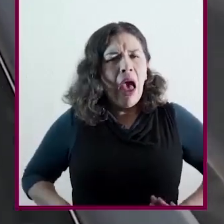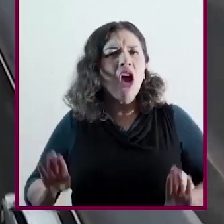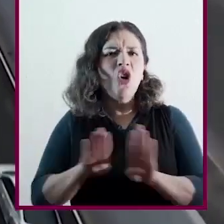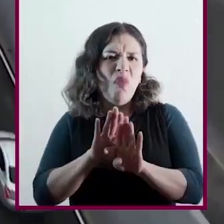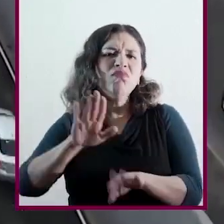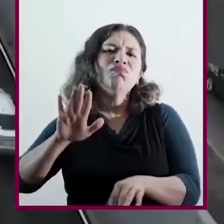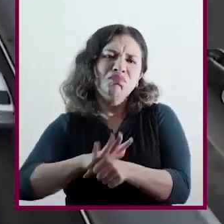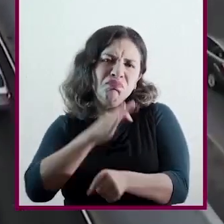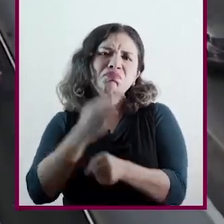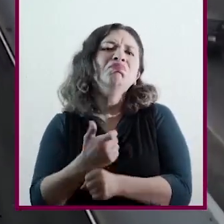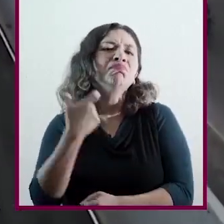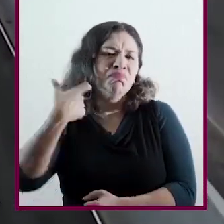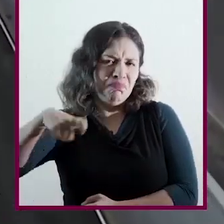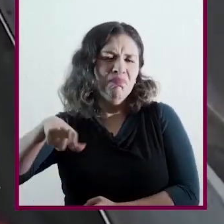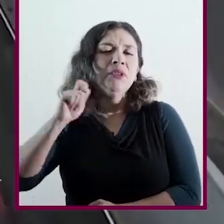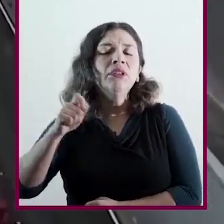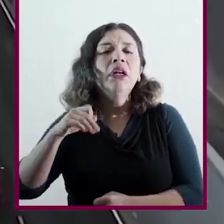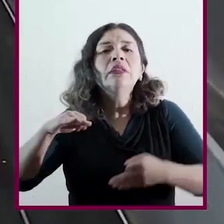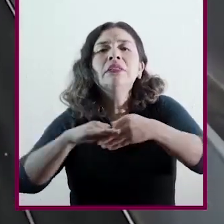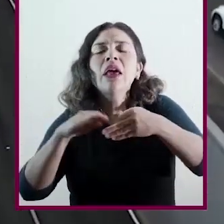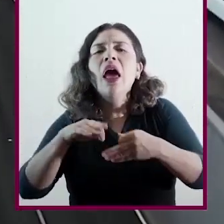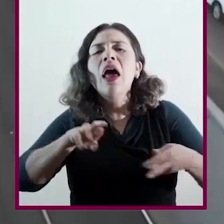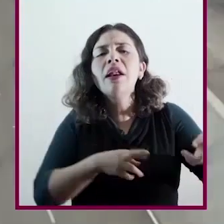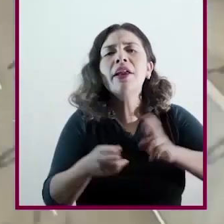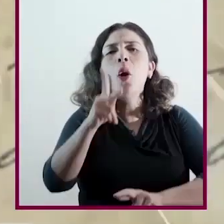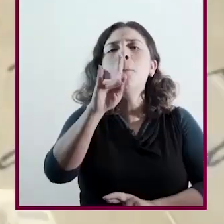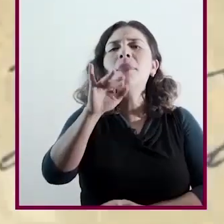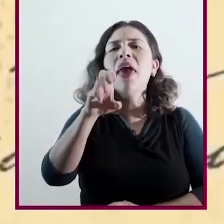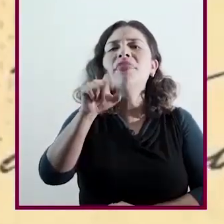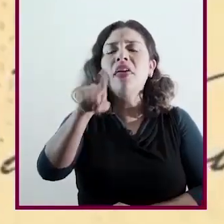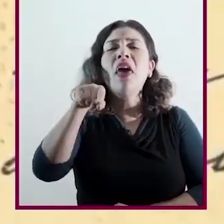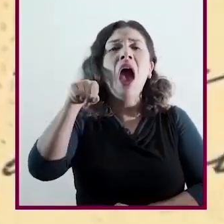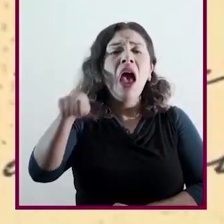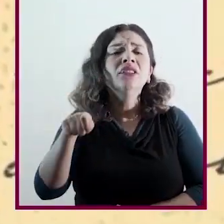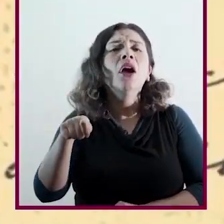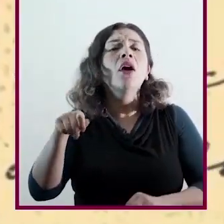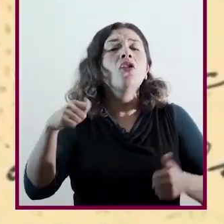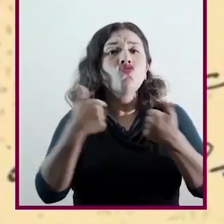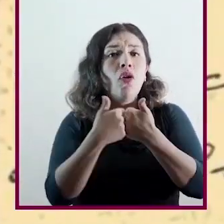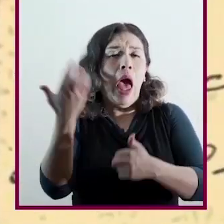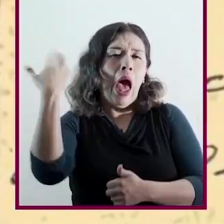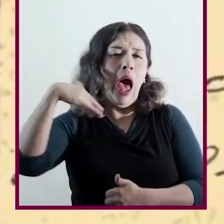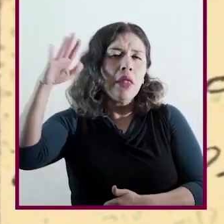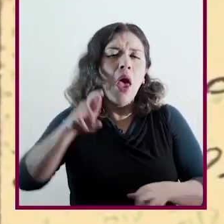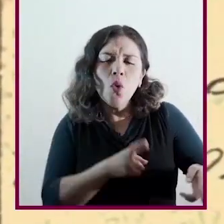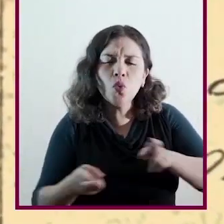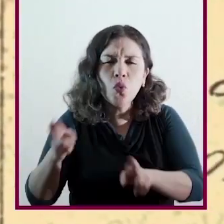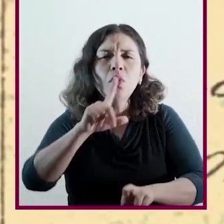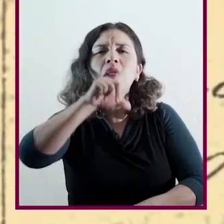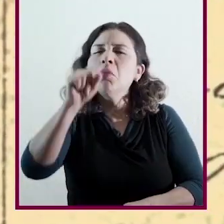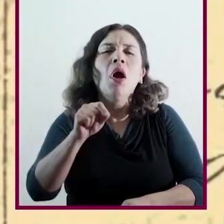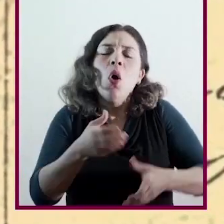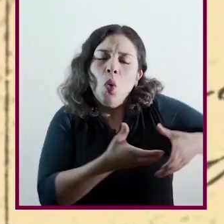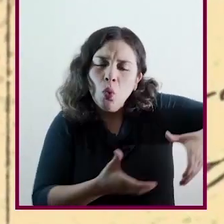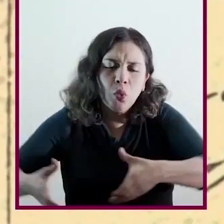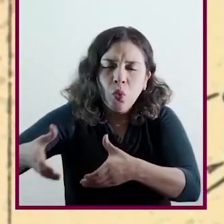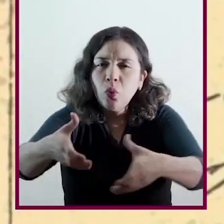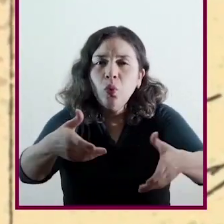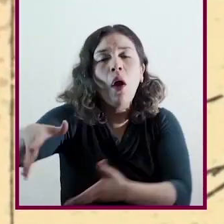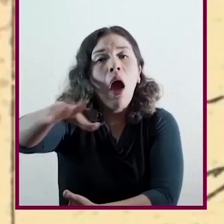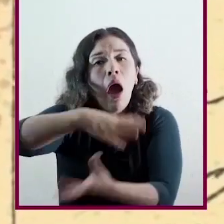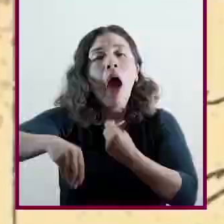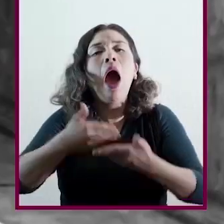de clase media se desarrolló a la vera del Río de la Piedad, un afluente que fue entubado a mediados del siglo pasado